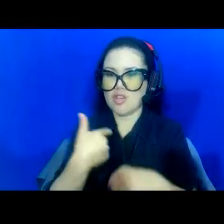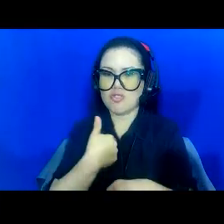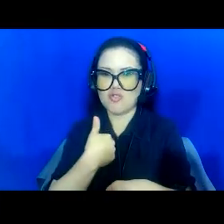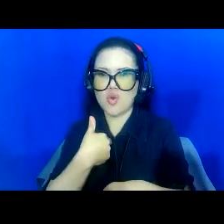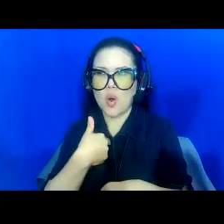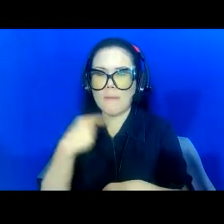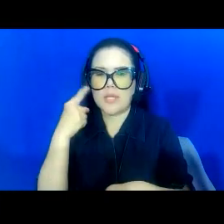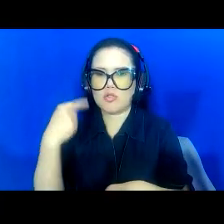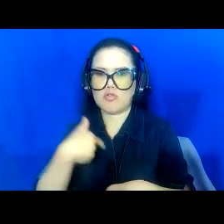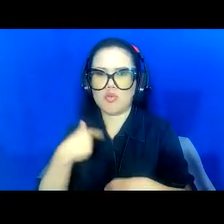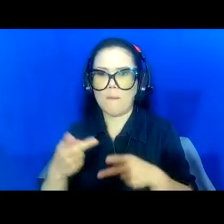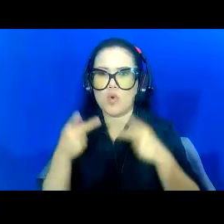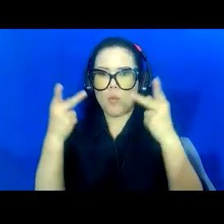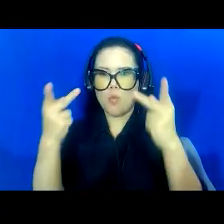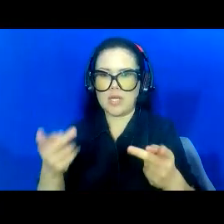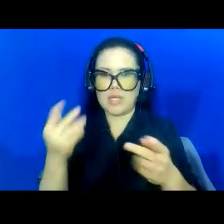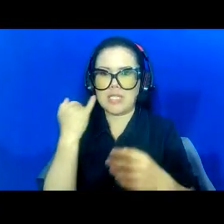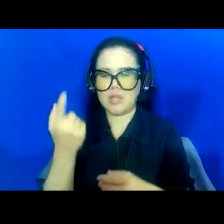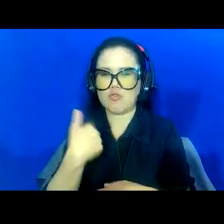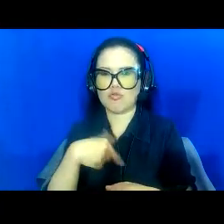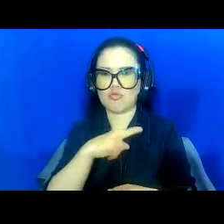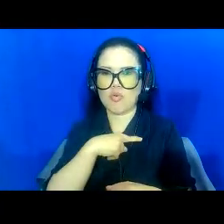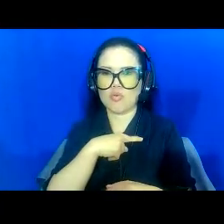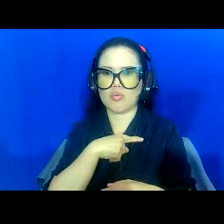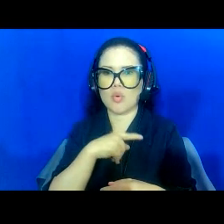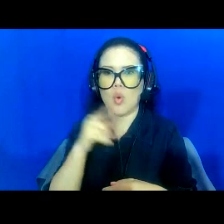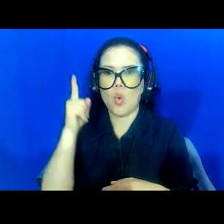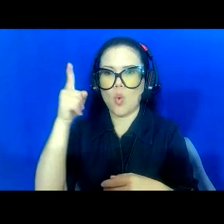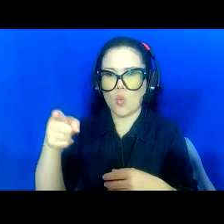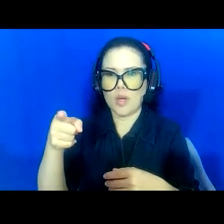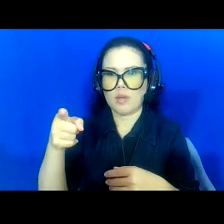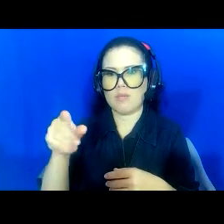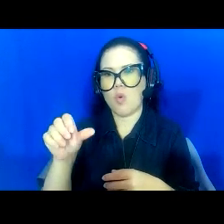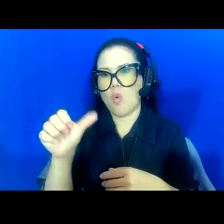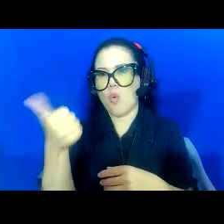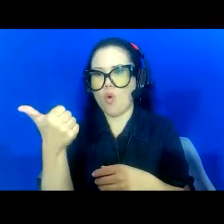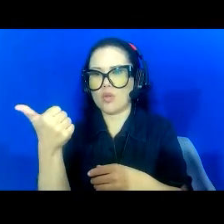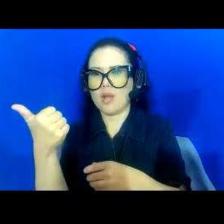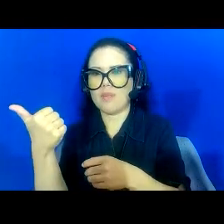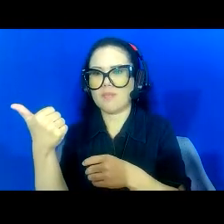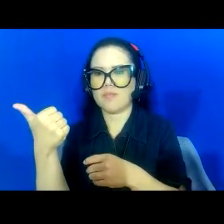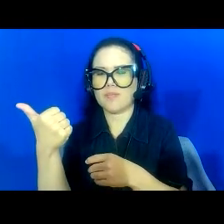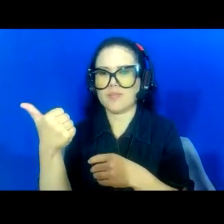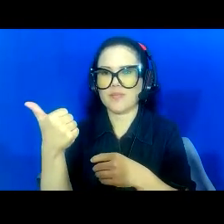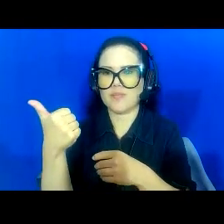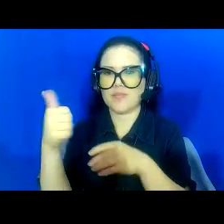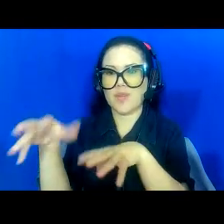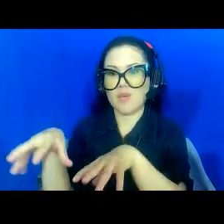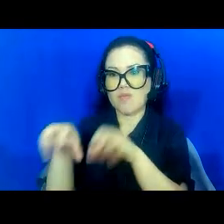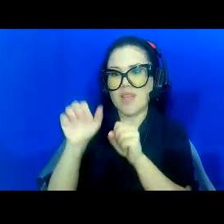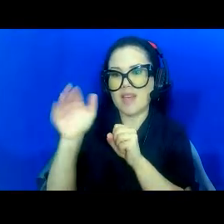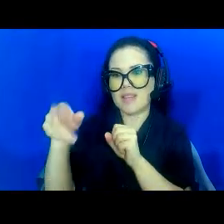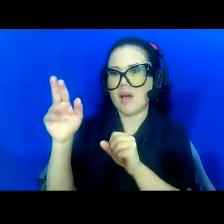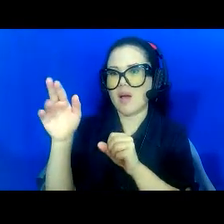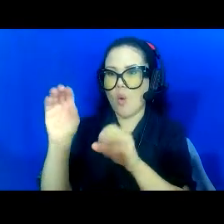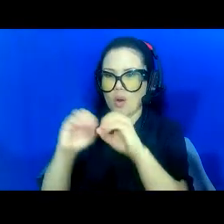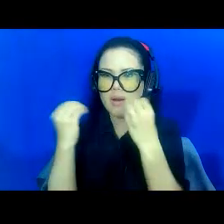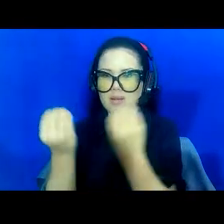propondría que si se va a hacer algún tipo de subcontratación, que esa organización cumpla con unos criterios. No es